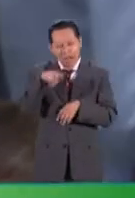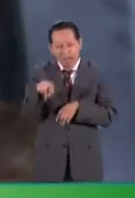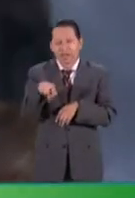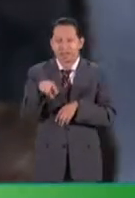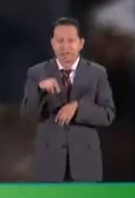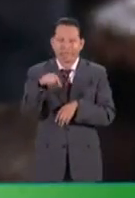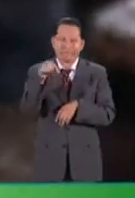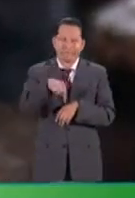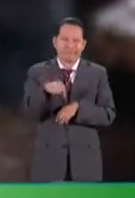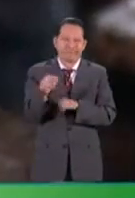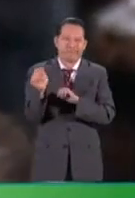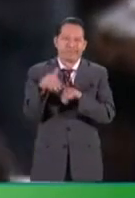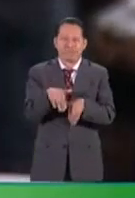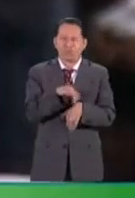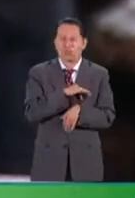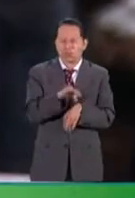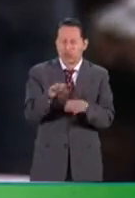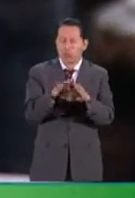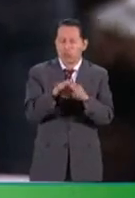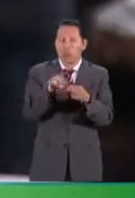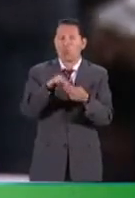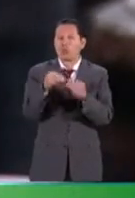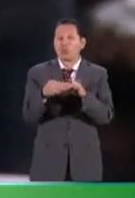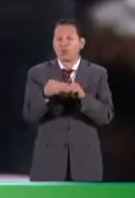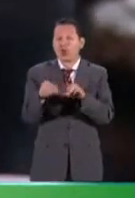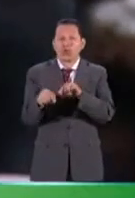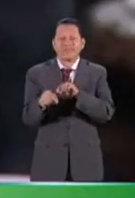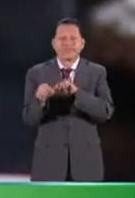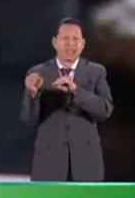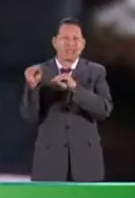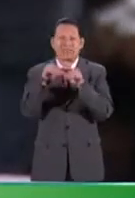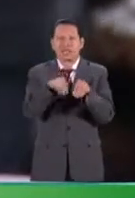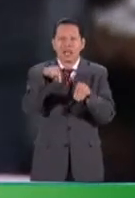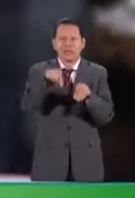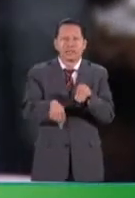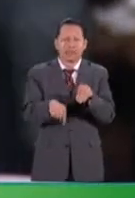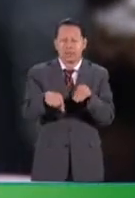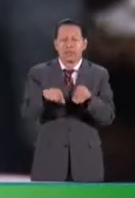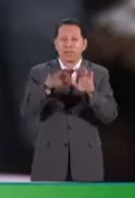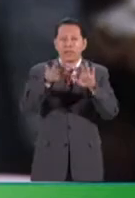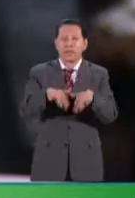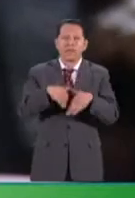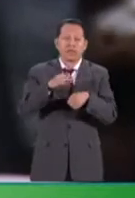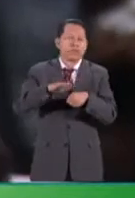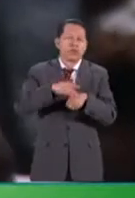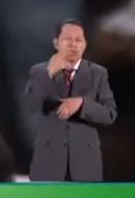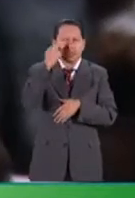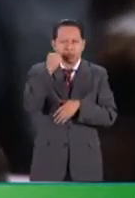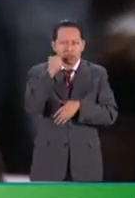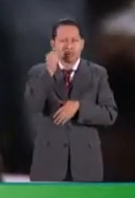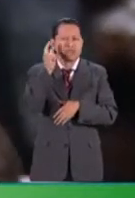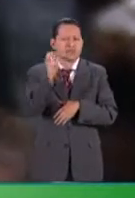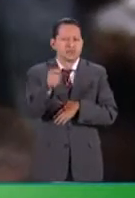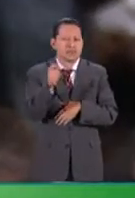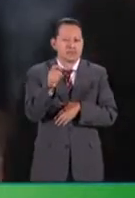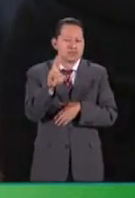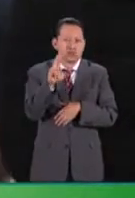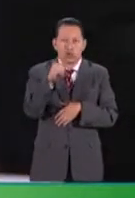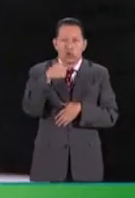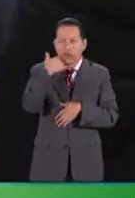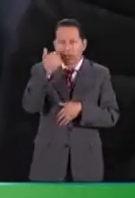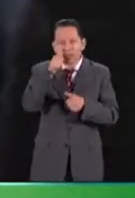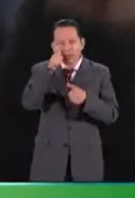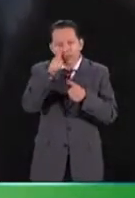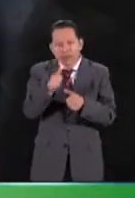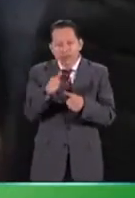alterna. Es vergonzoso que el motivo para sesionar en una sede alterna fuese que no quisieron escuchar